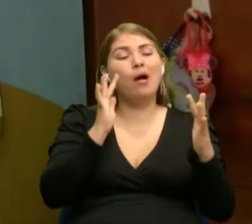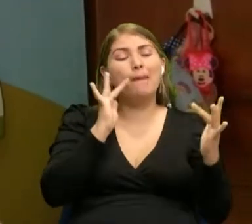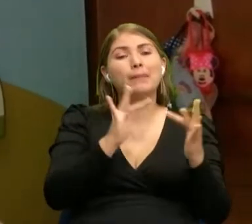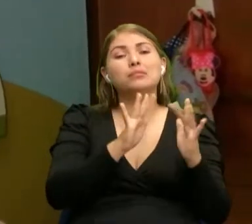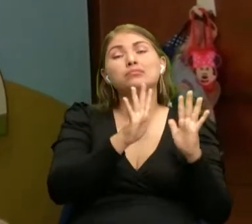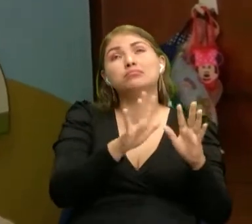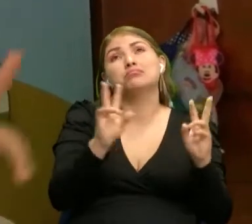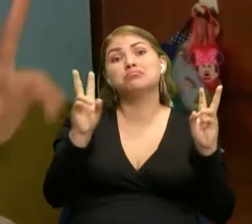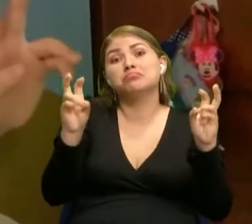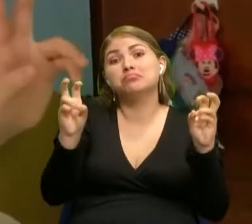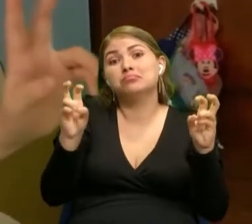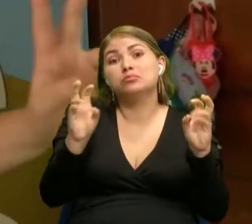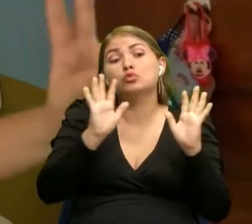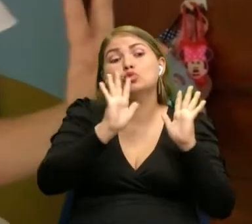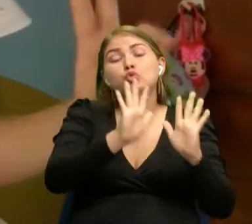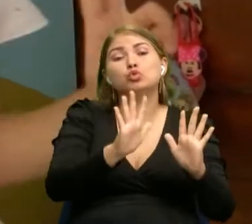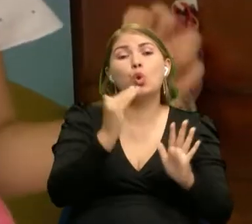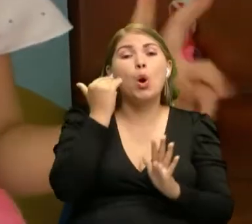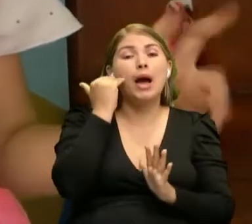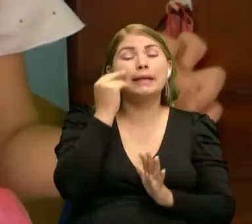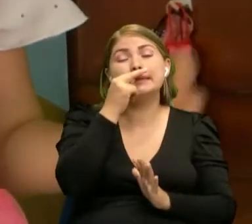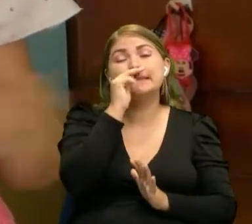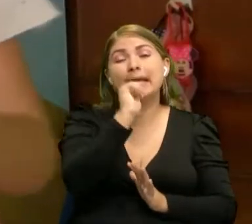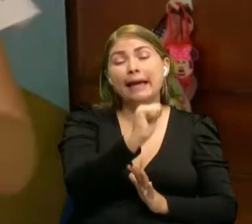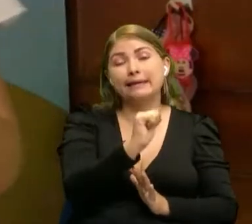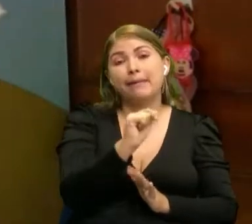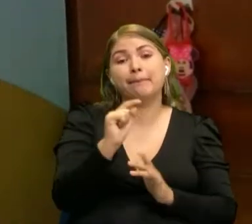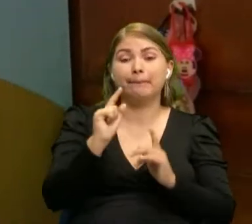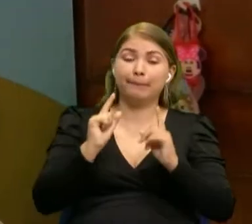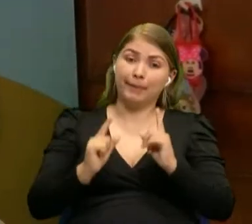que supuestamente son de niñas,